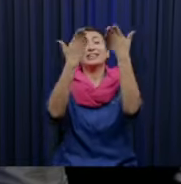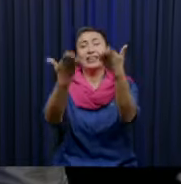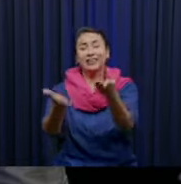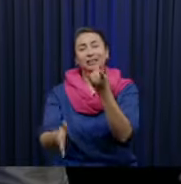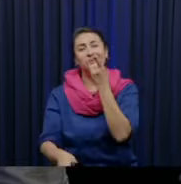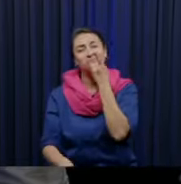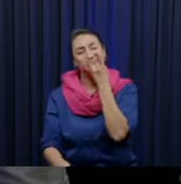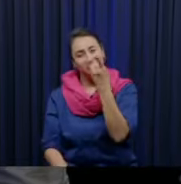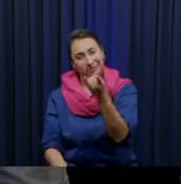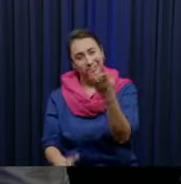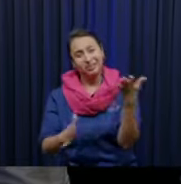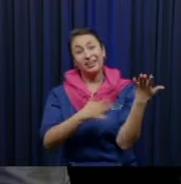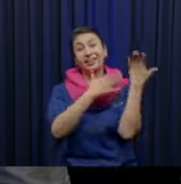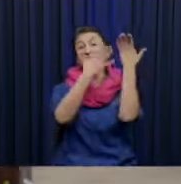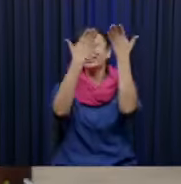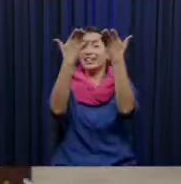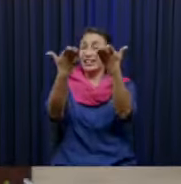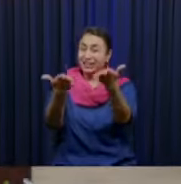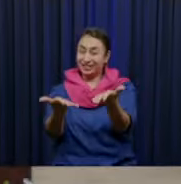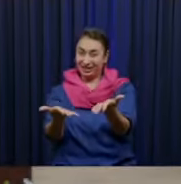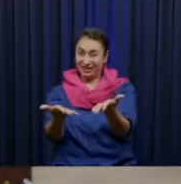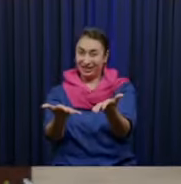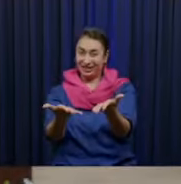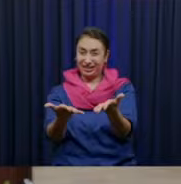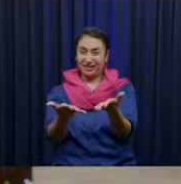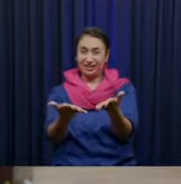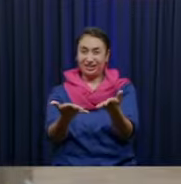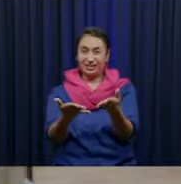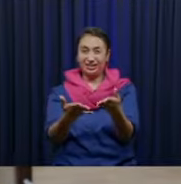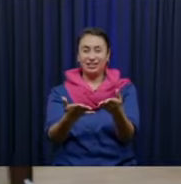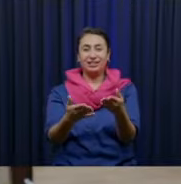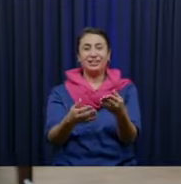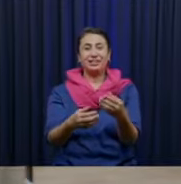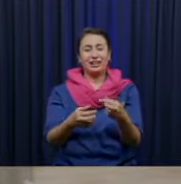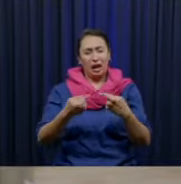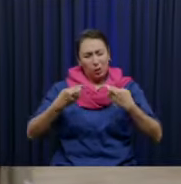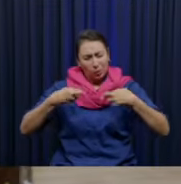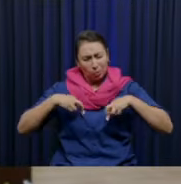Estos son los grandes milagros que nuestros ojos pueden ver.